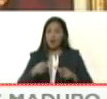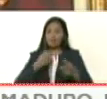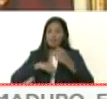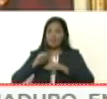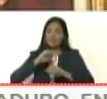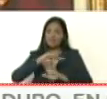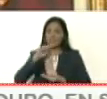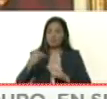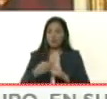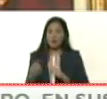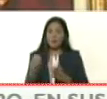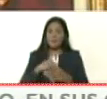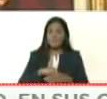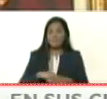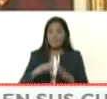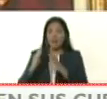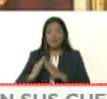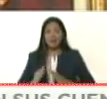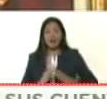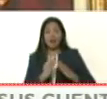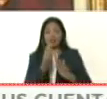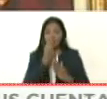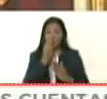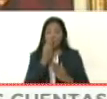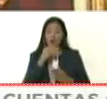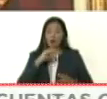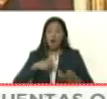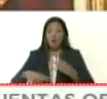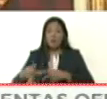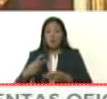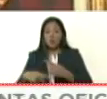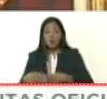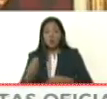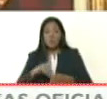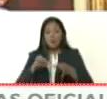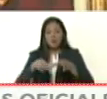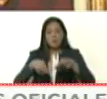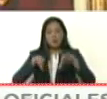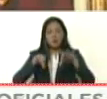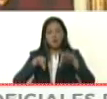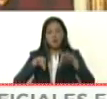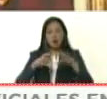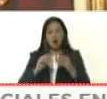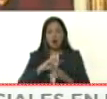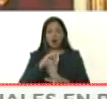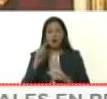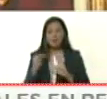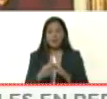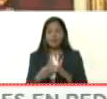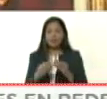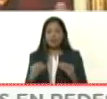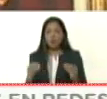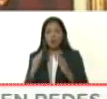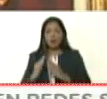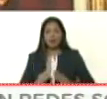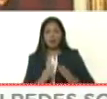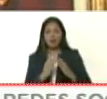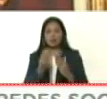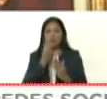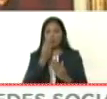Integral, de las casas de alimentación, y producimos la proteína complementaria de las casas de